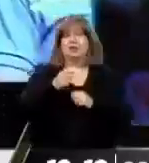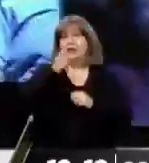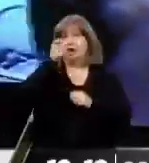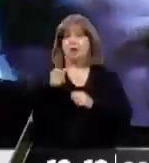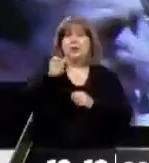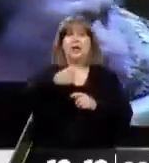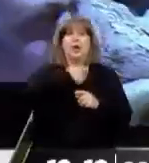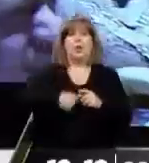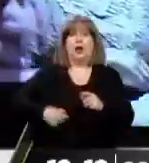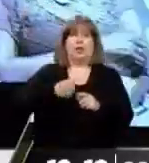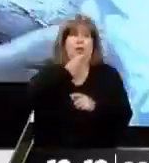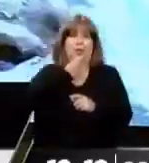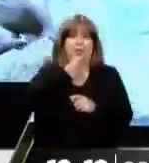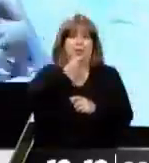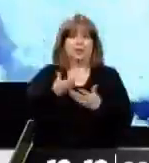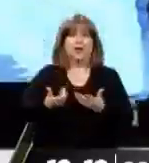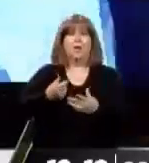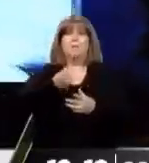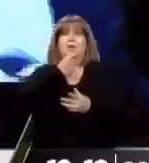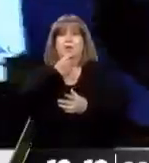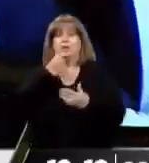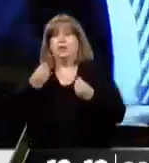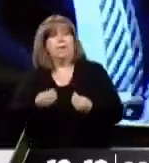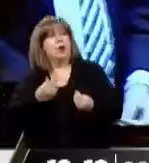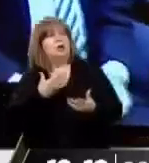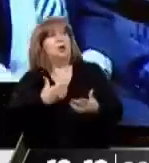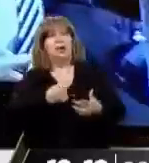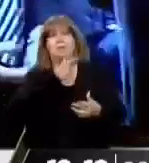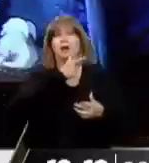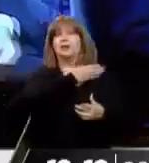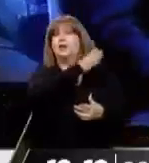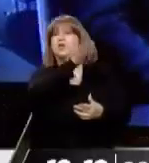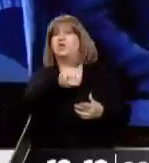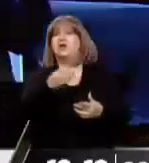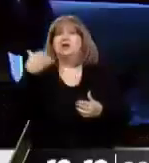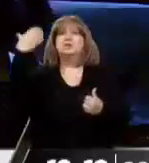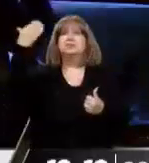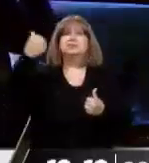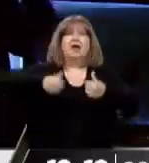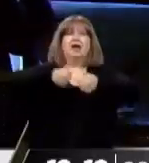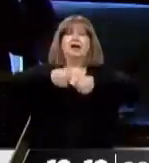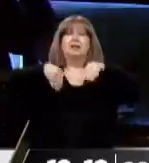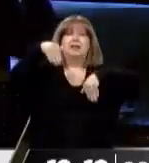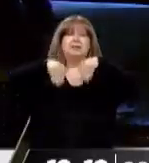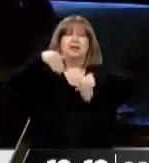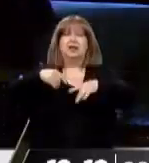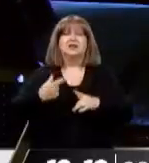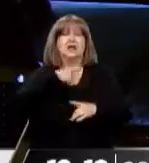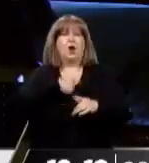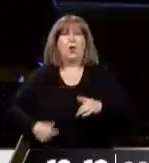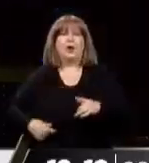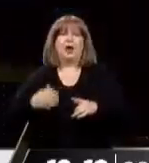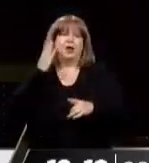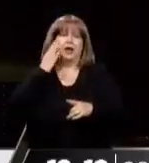respondió al gobernador de la provincia, que se había quejado de que el presidente está en campaña y que... Rodolfo Suárez no quería ser hipócrita